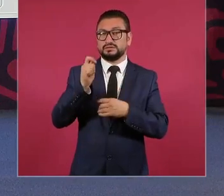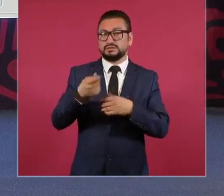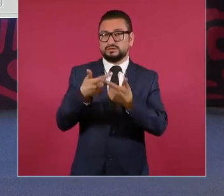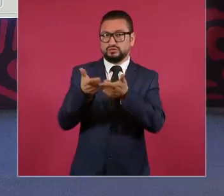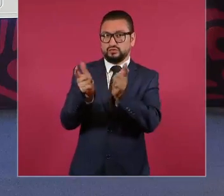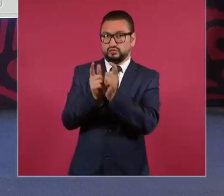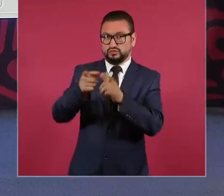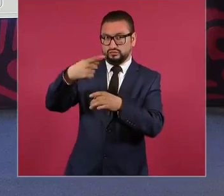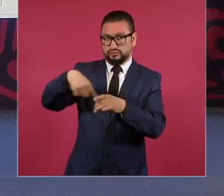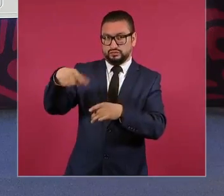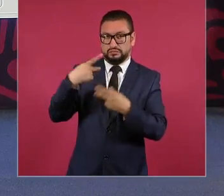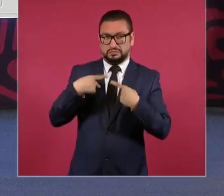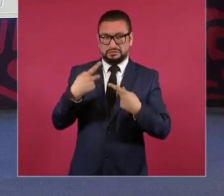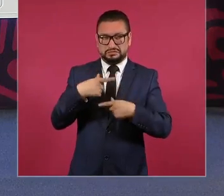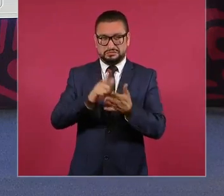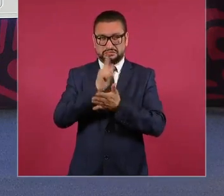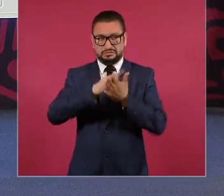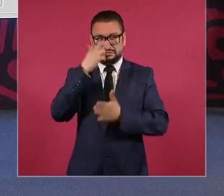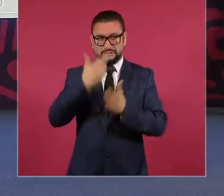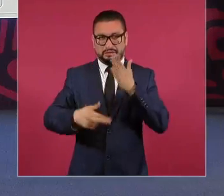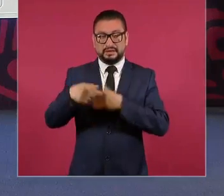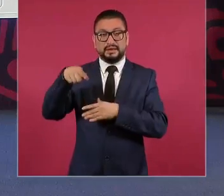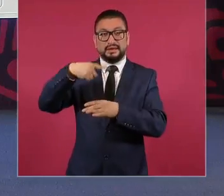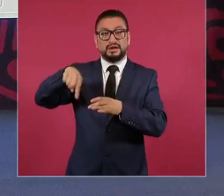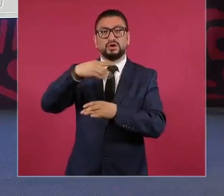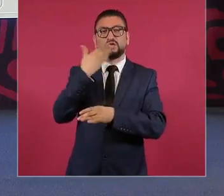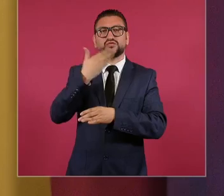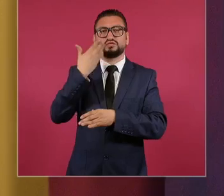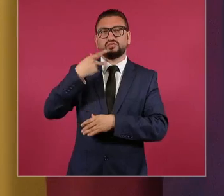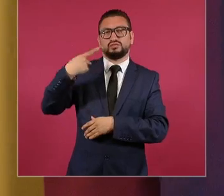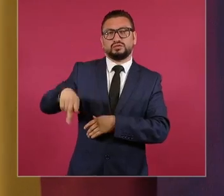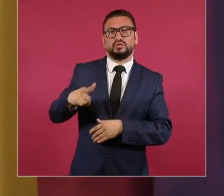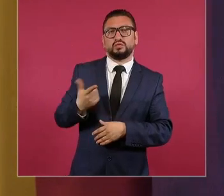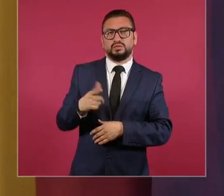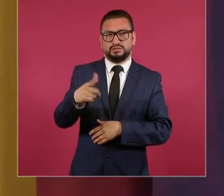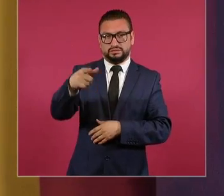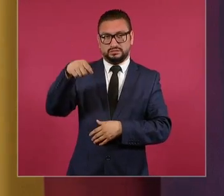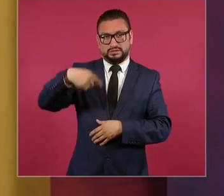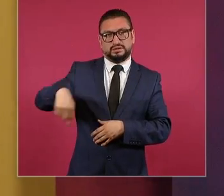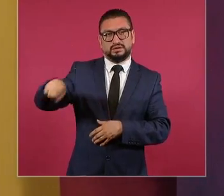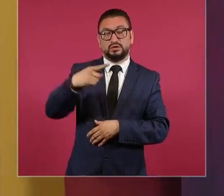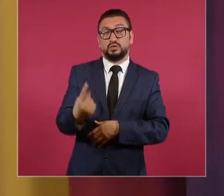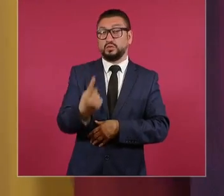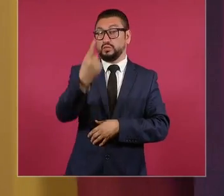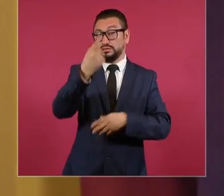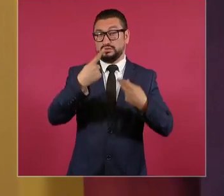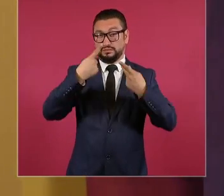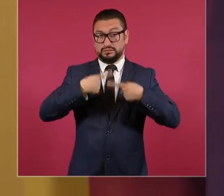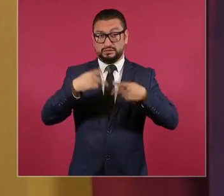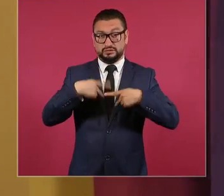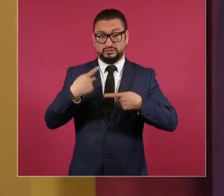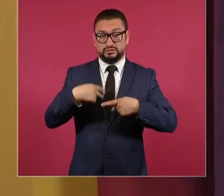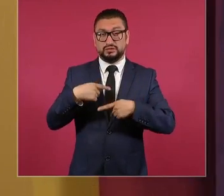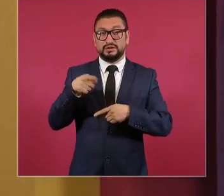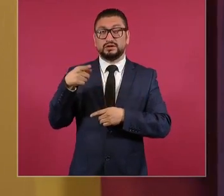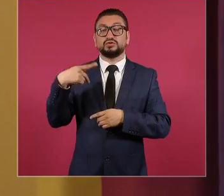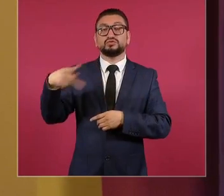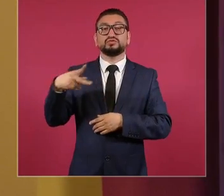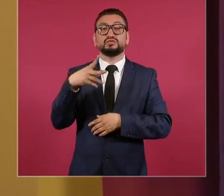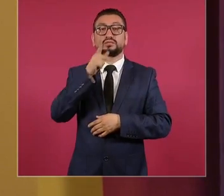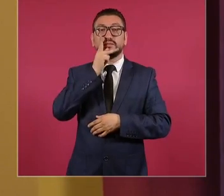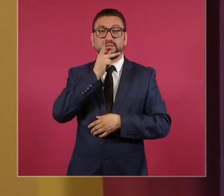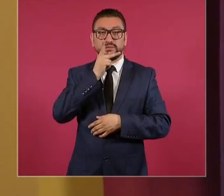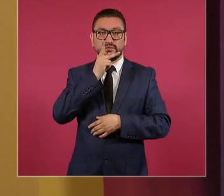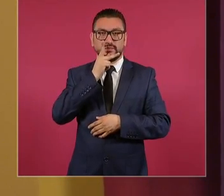grupo de delincuentes que opera ahí en Guanajuato. Uno de ellos es el hijo del